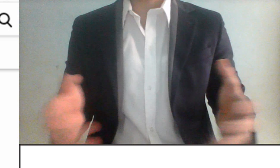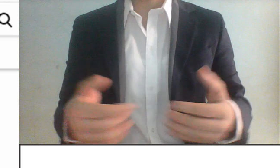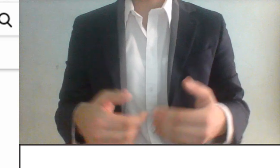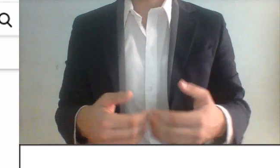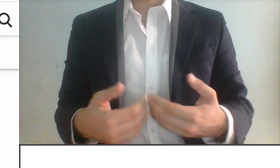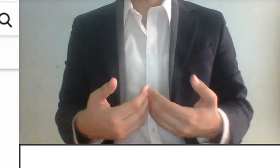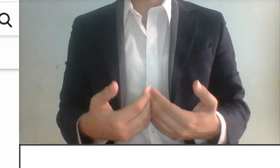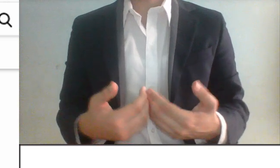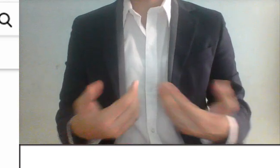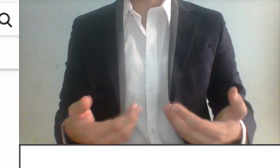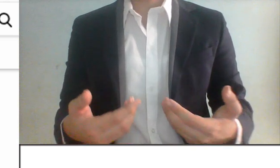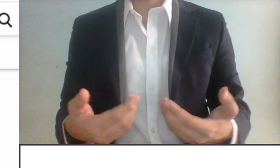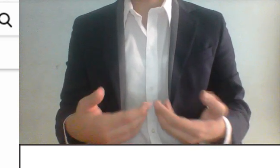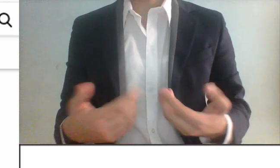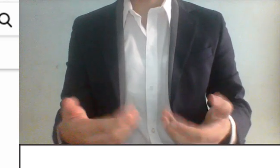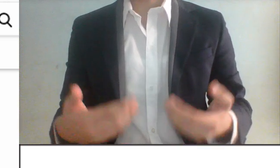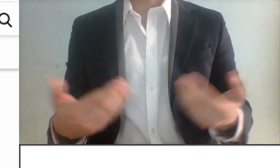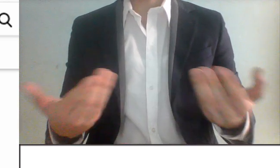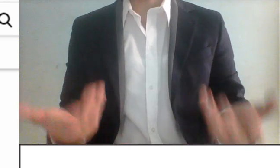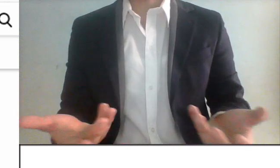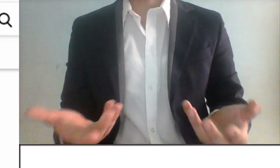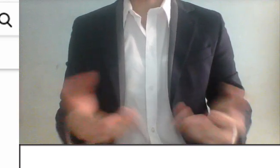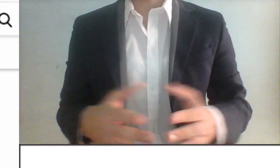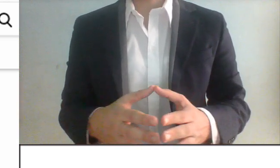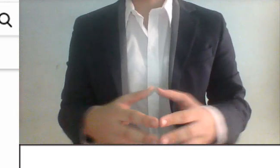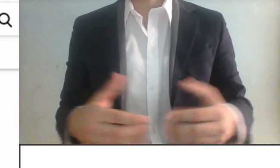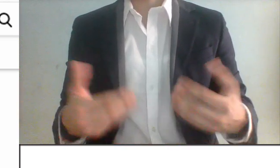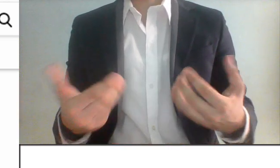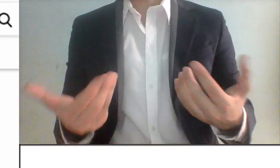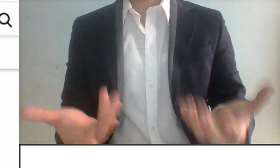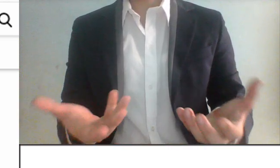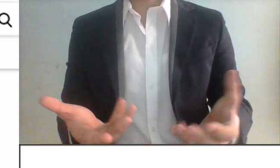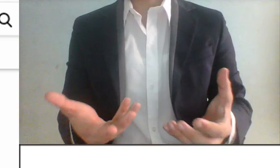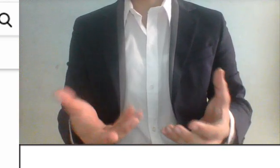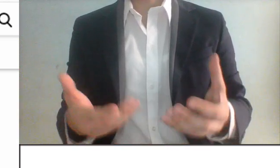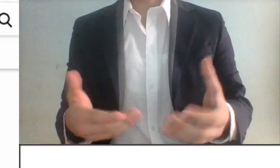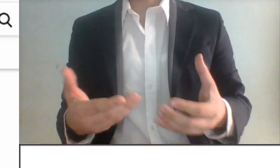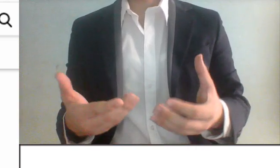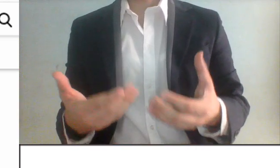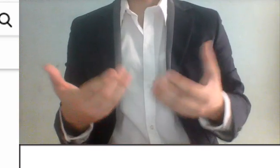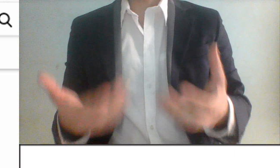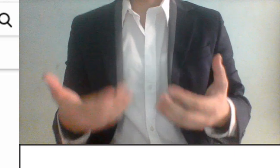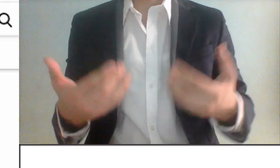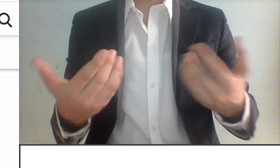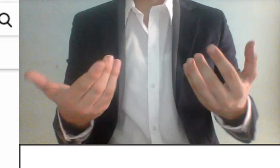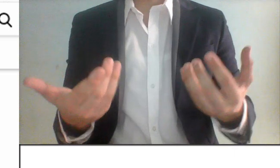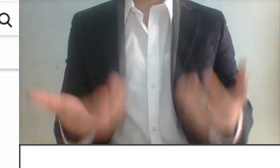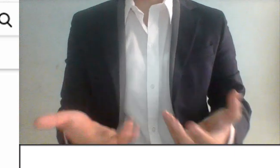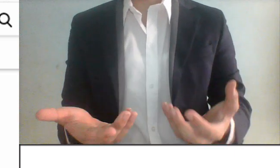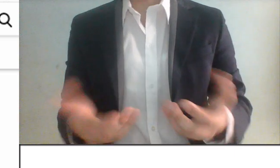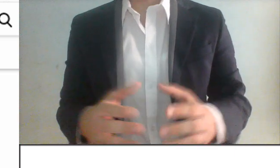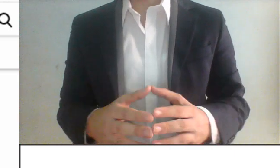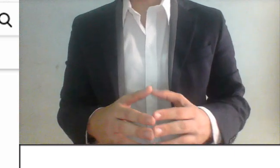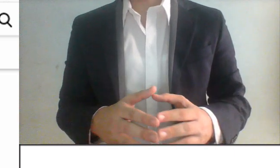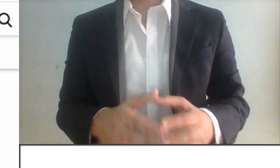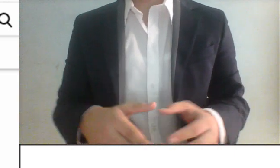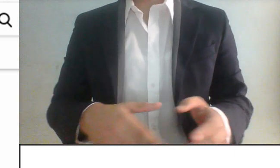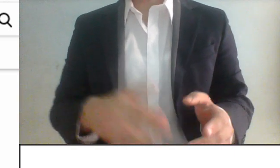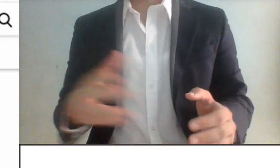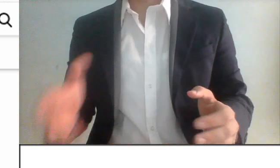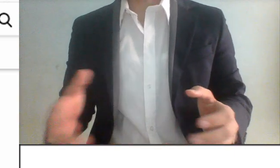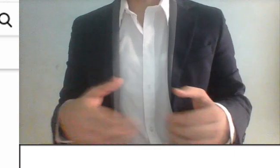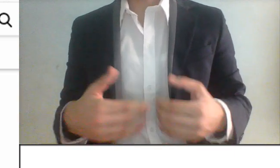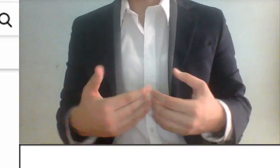se terminó aplazando es porque no se va a notificar todas las autoridades correspondientes en este caso como ya se presume que prácticamente estaban notificados